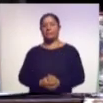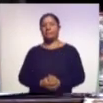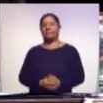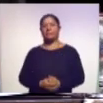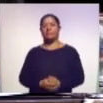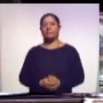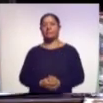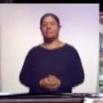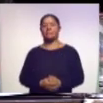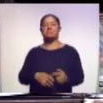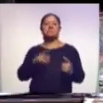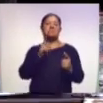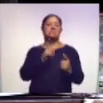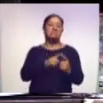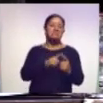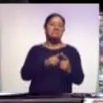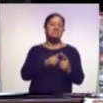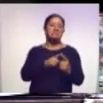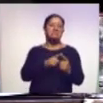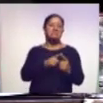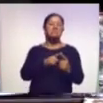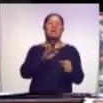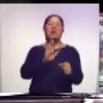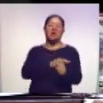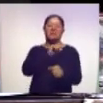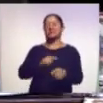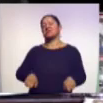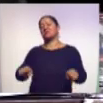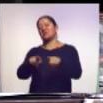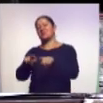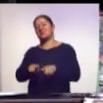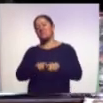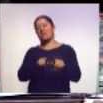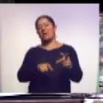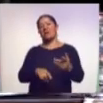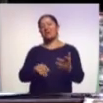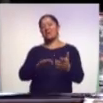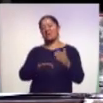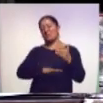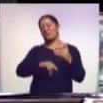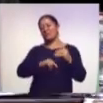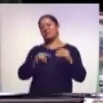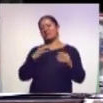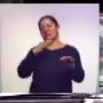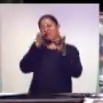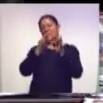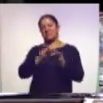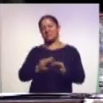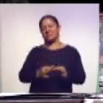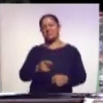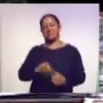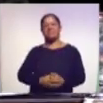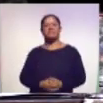abierto, igualdad sustantiva y administración eficiente, y con base en ellos, cumplir a cabalidad con nuestras obligaciones